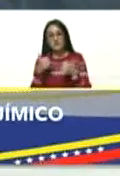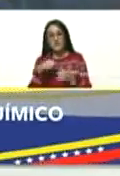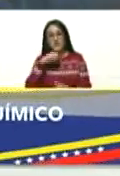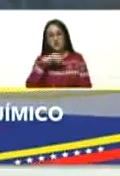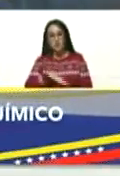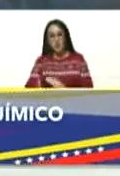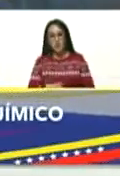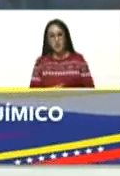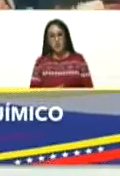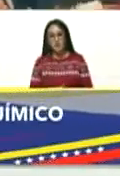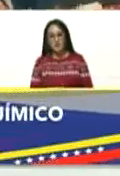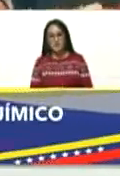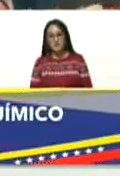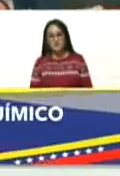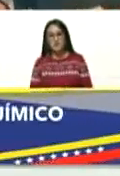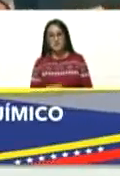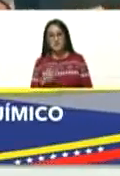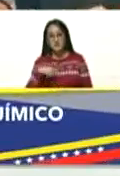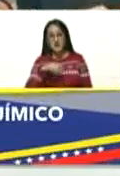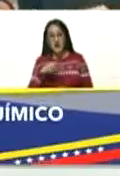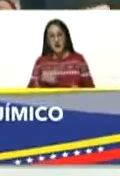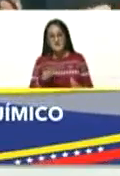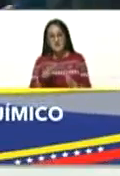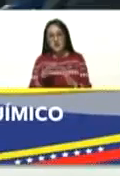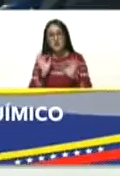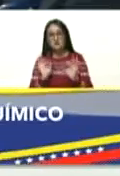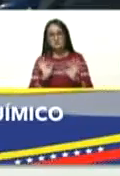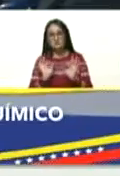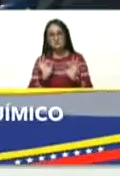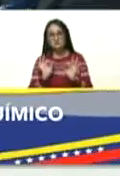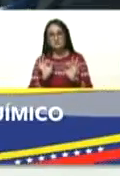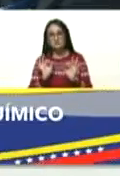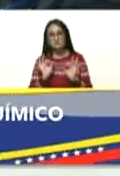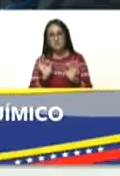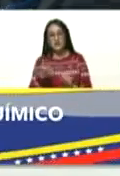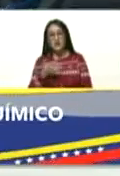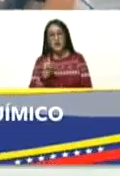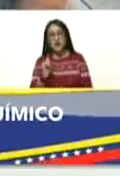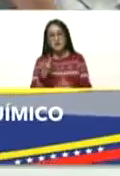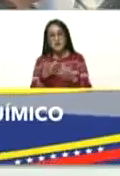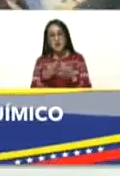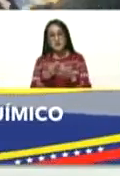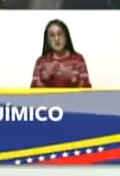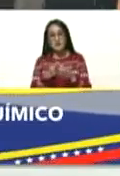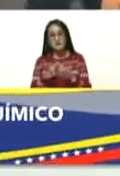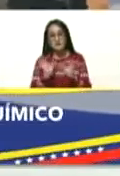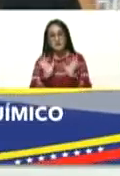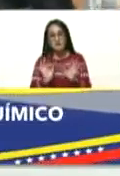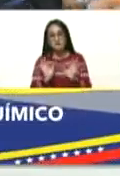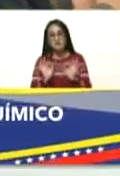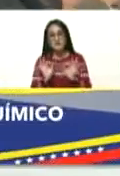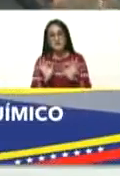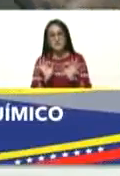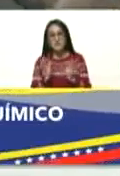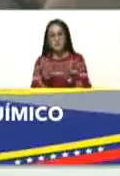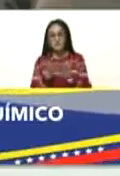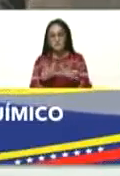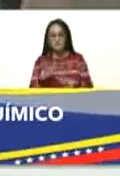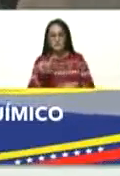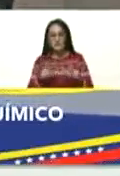historia. Estamos en el camino correcto. Y tenemos el equipo correcto con la clase